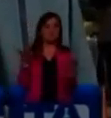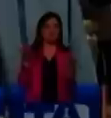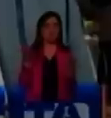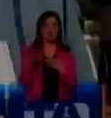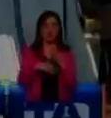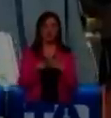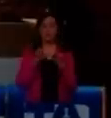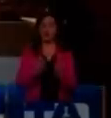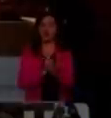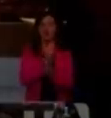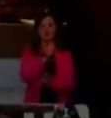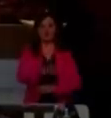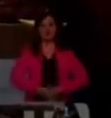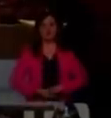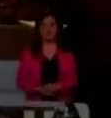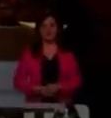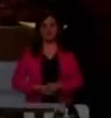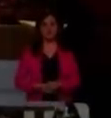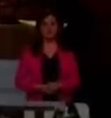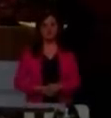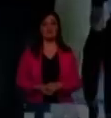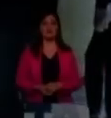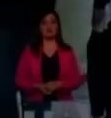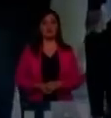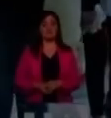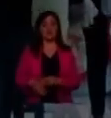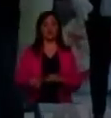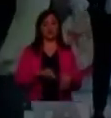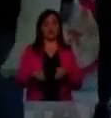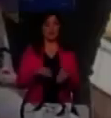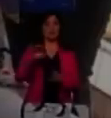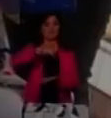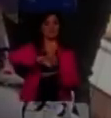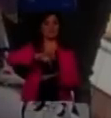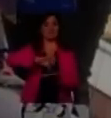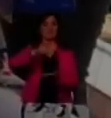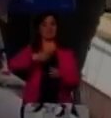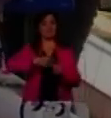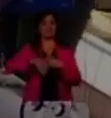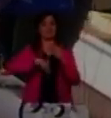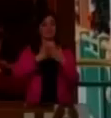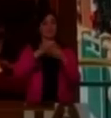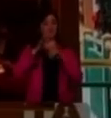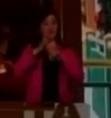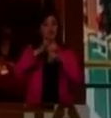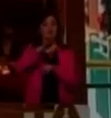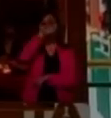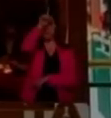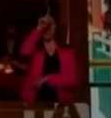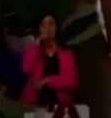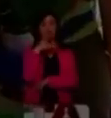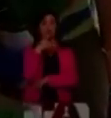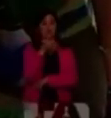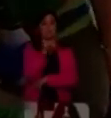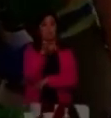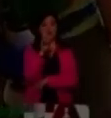al alcance de todo público. Mientras que en un centro comercial de la capital, la feria alemana encantó. 20 casetas y